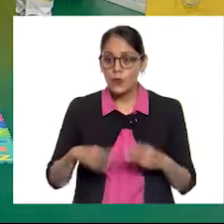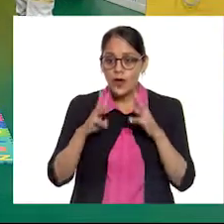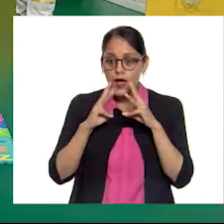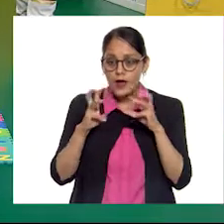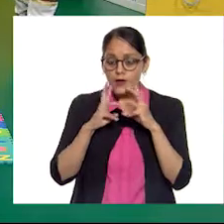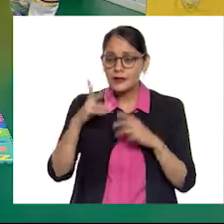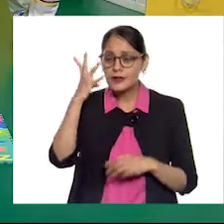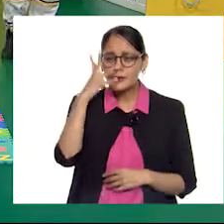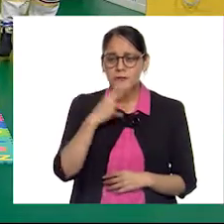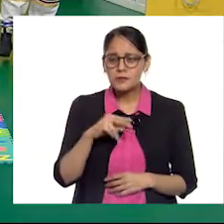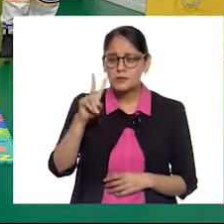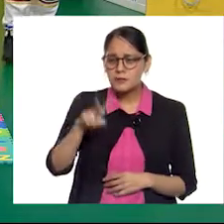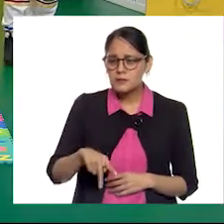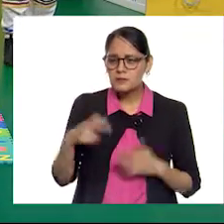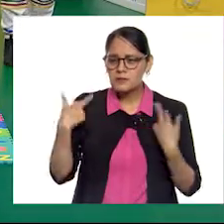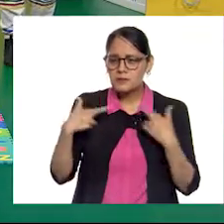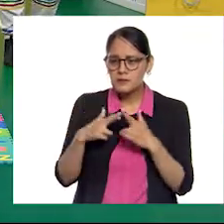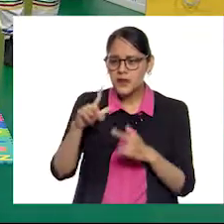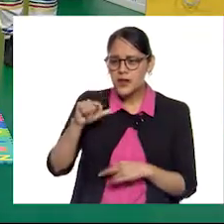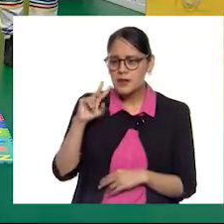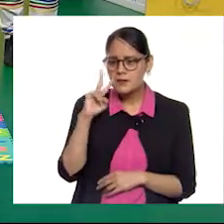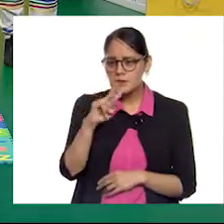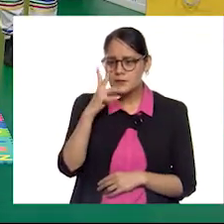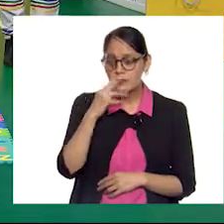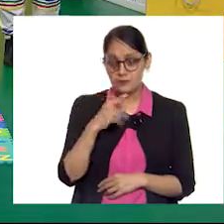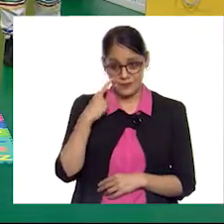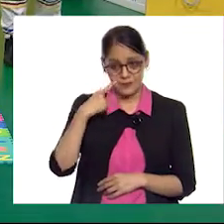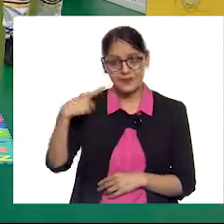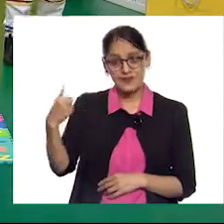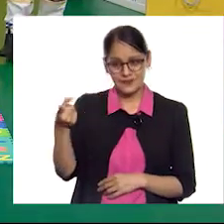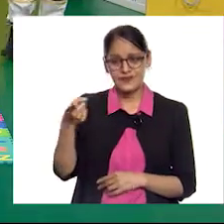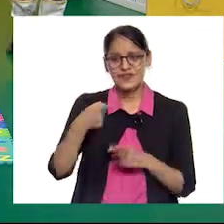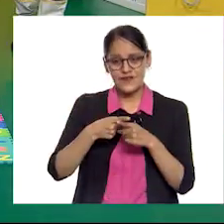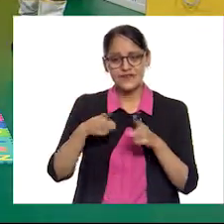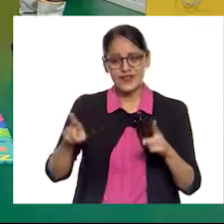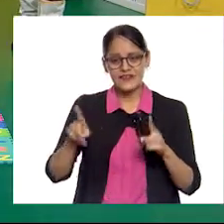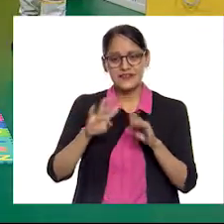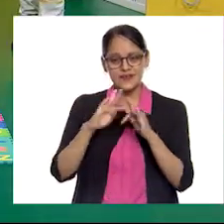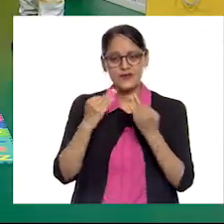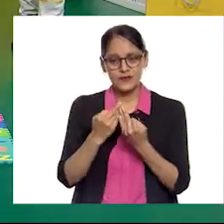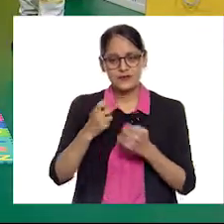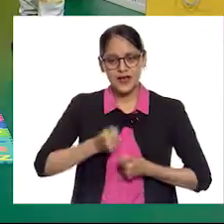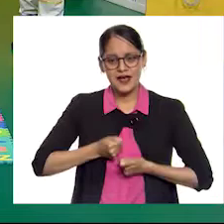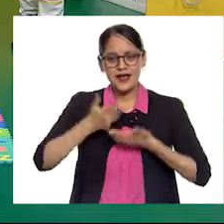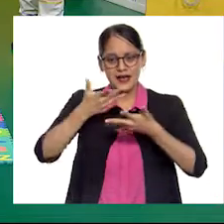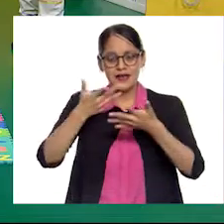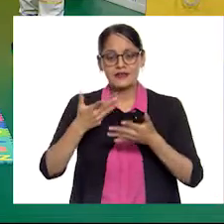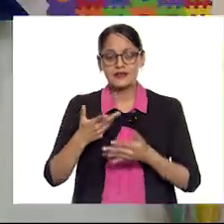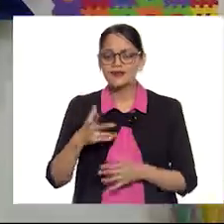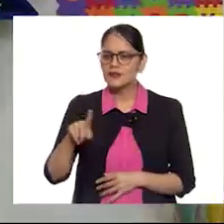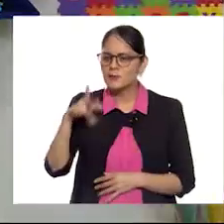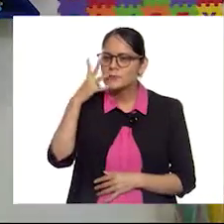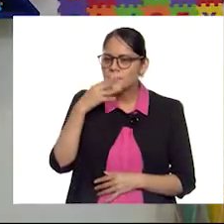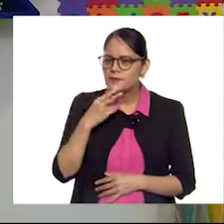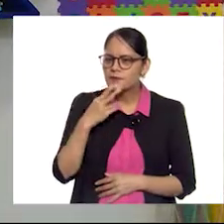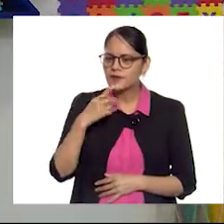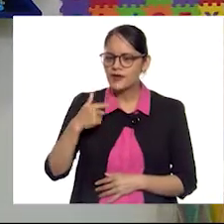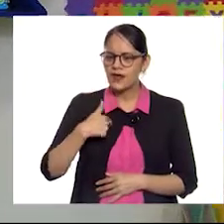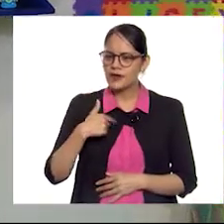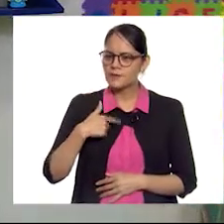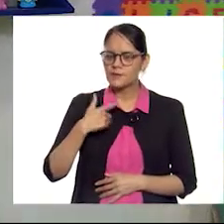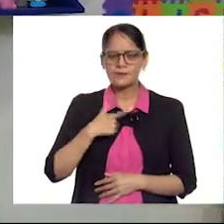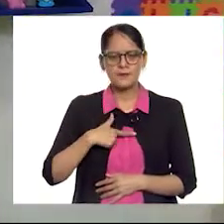¡Qué bonito, maestro Lalo! ¿Qué te pareció esta forma diferente de representar un performance? Muy bonito. Me llamó a